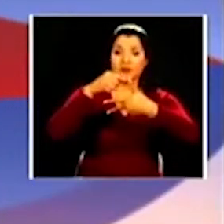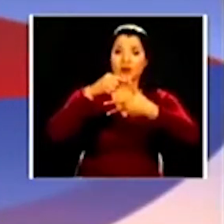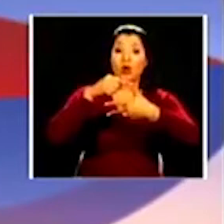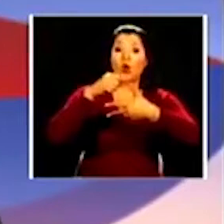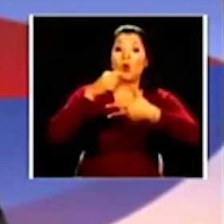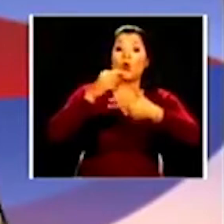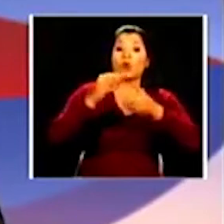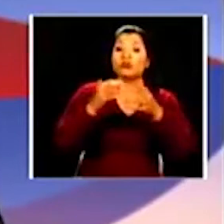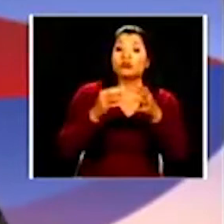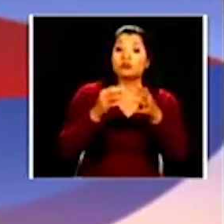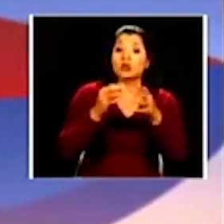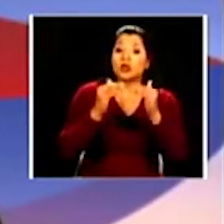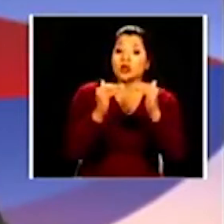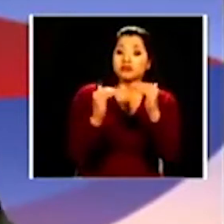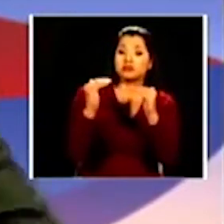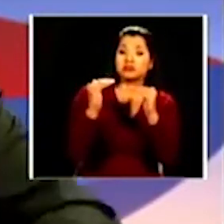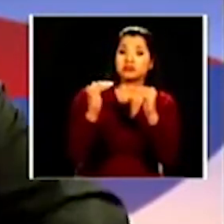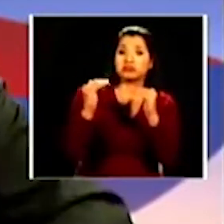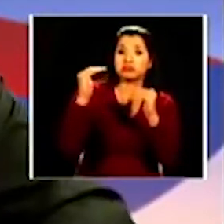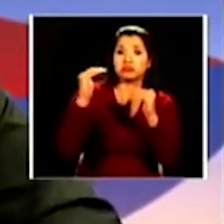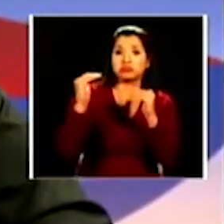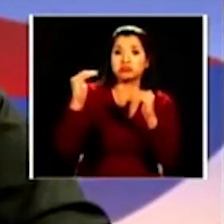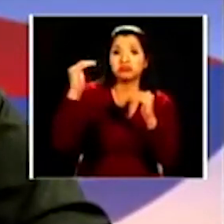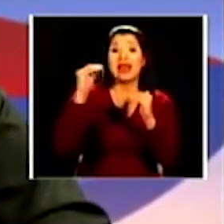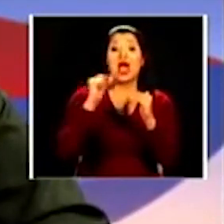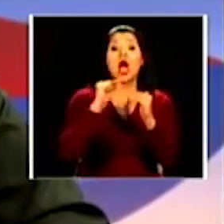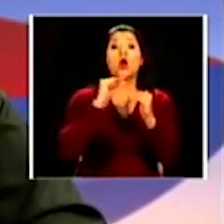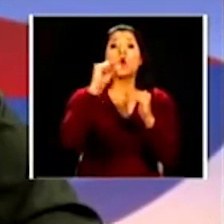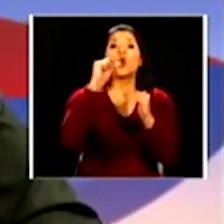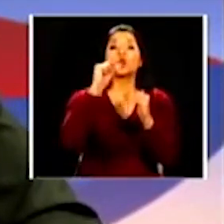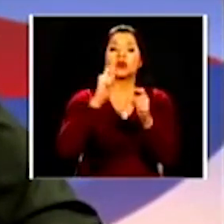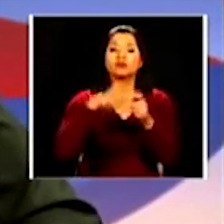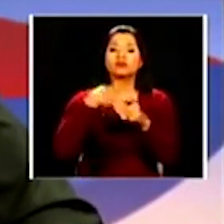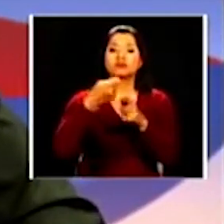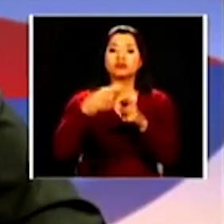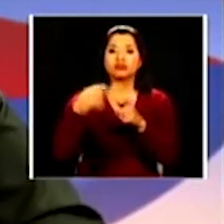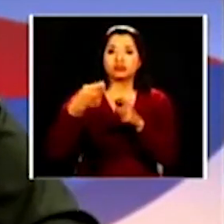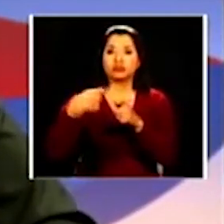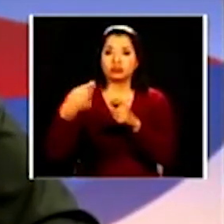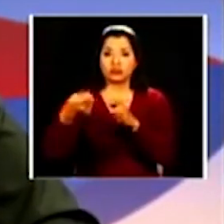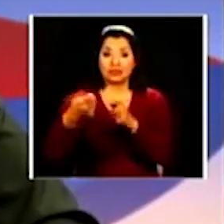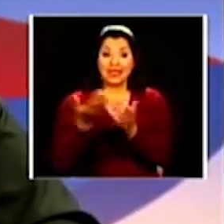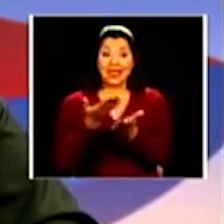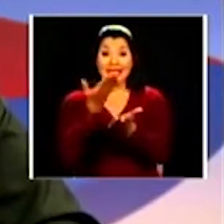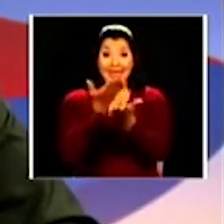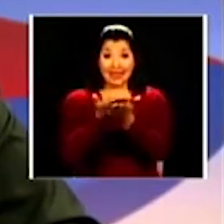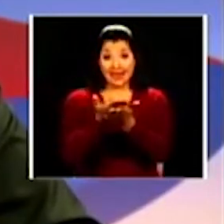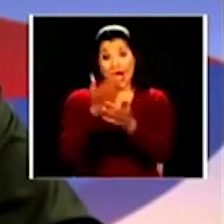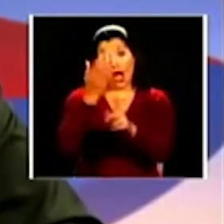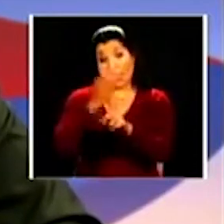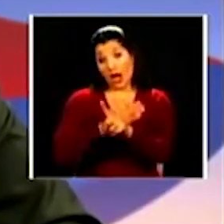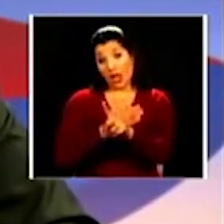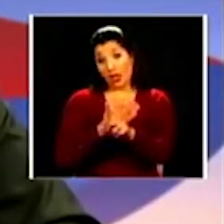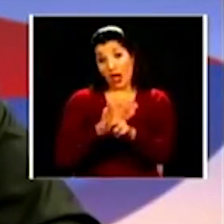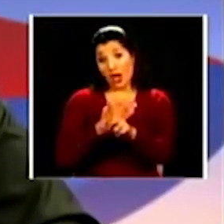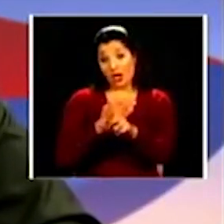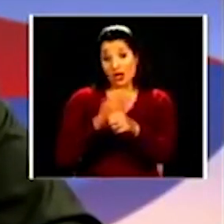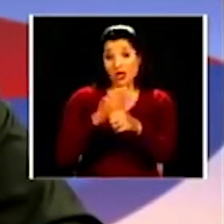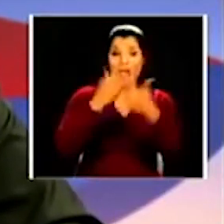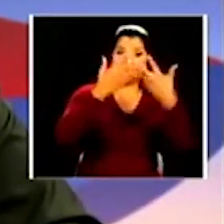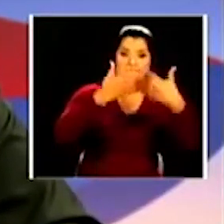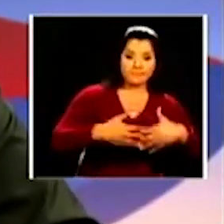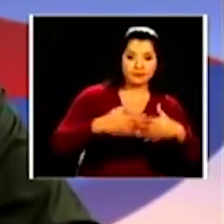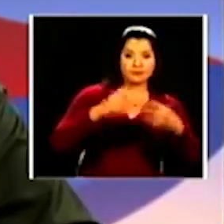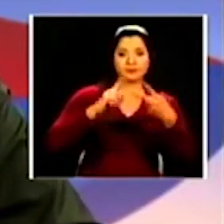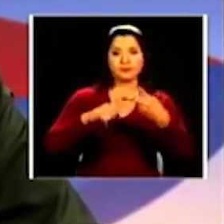aumento gradual en las cuotas y en el aporte de, en este caso, las 3 partes. Tenemos datos que indican que en